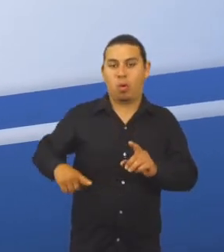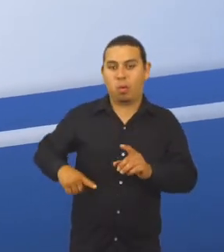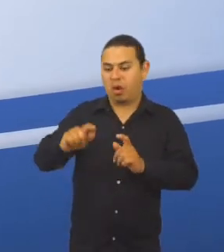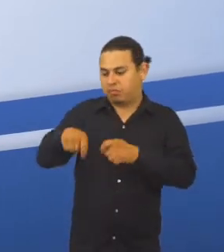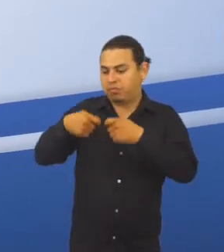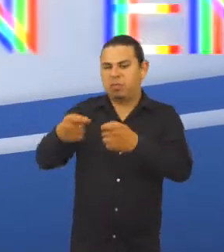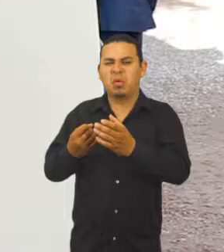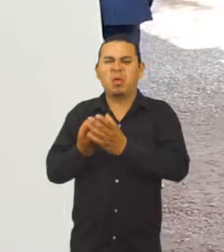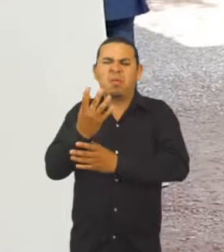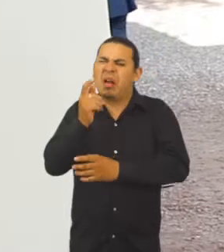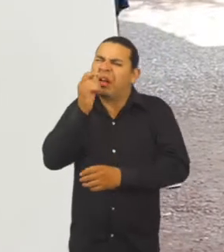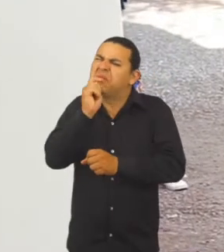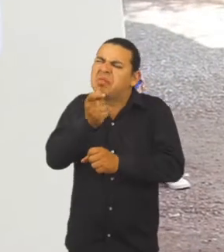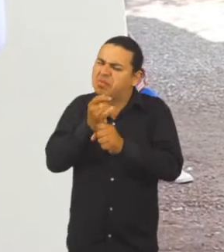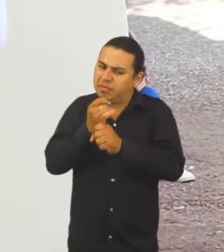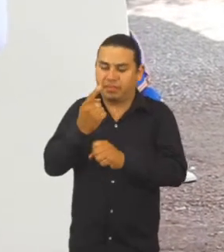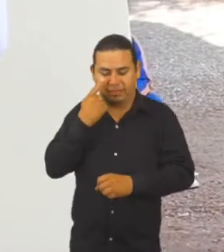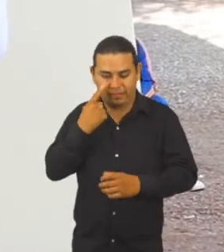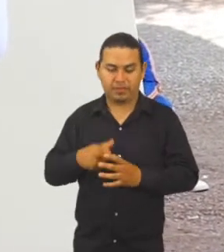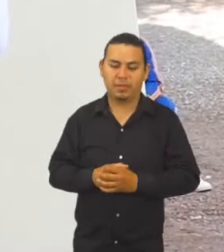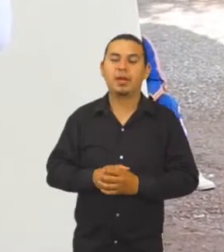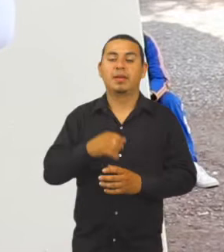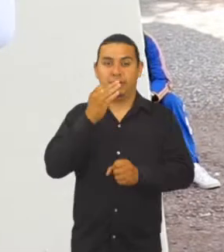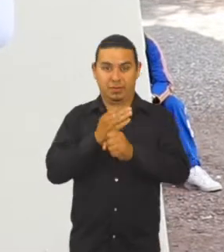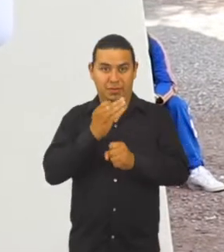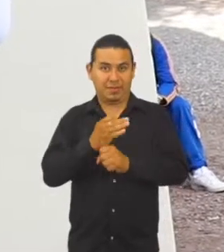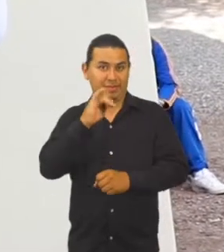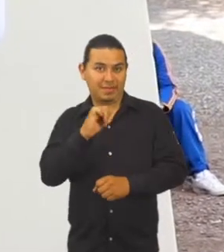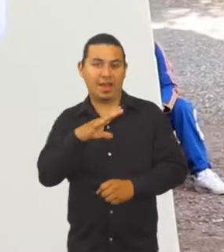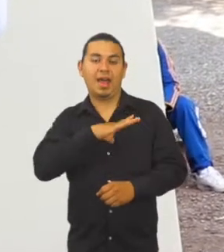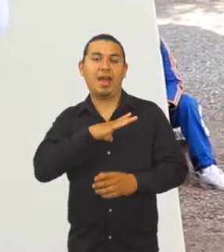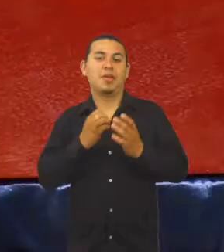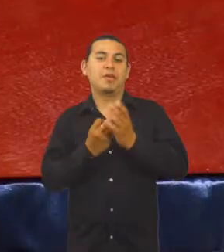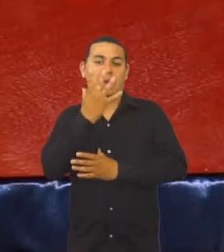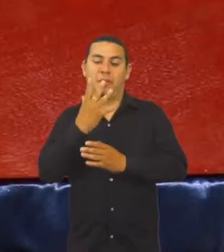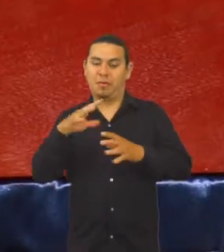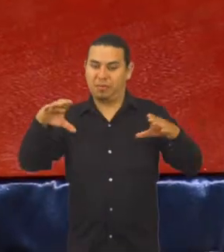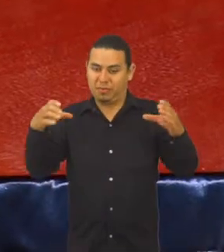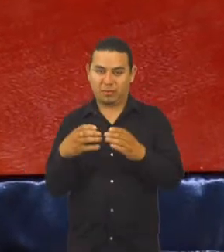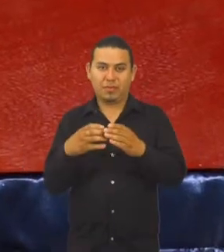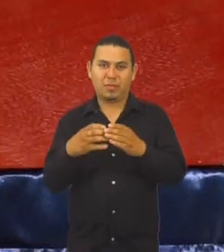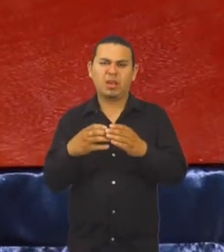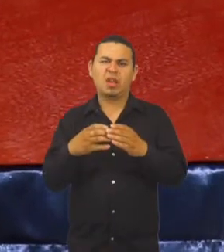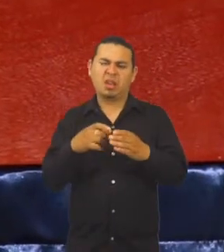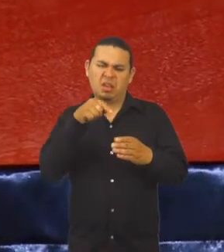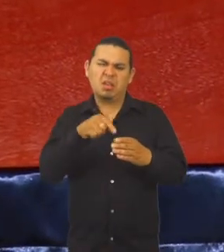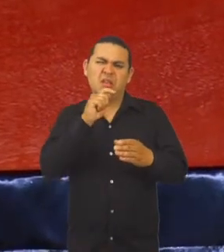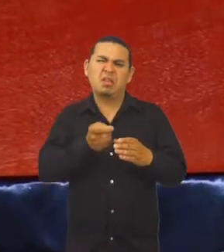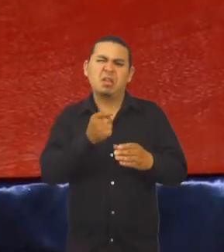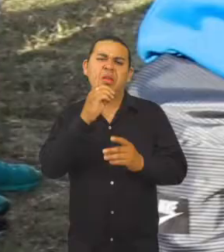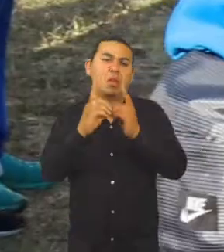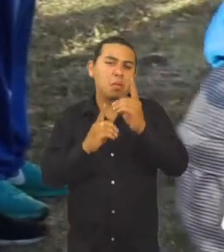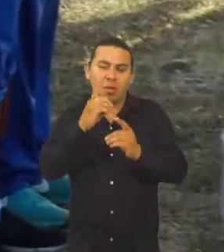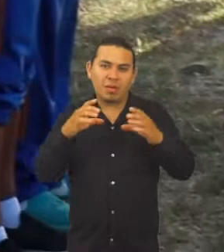estado. ¡Chécate esto! Claro que sí, bueno, el día de hoy en primer lugar tuvimos la visita de nuestro señor rector, en donde